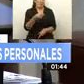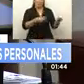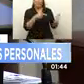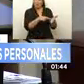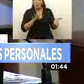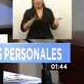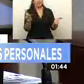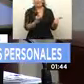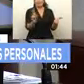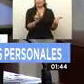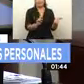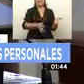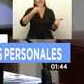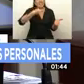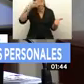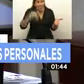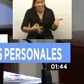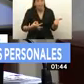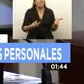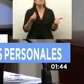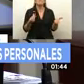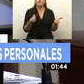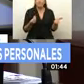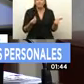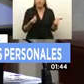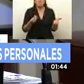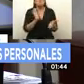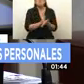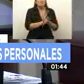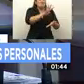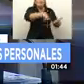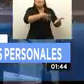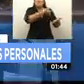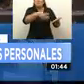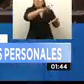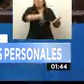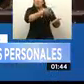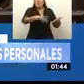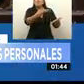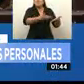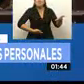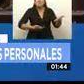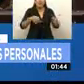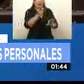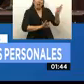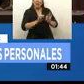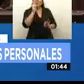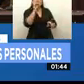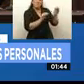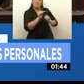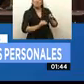En realidad estamos ante planillas que fueron diseñadas